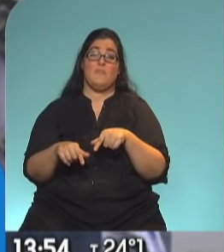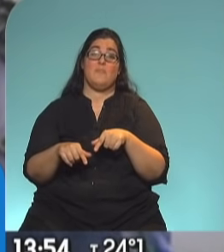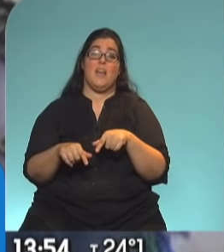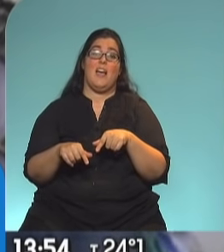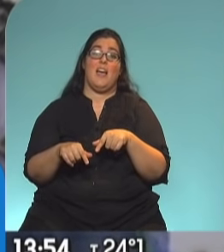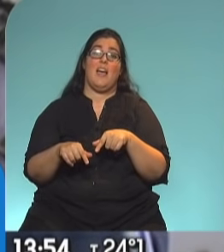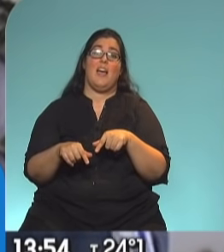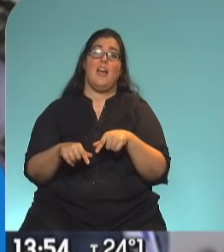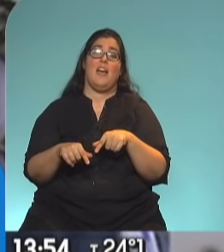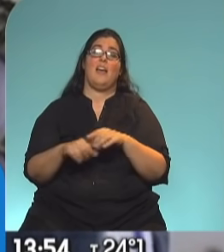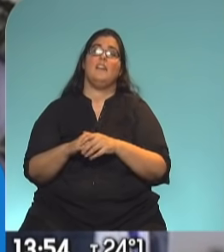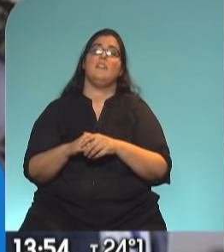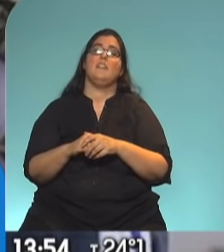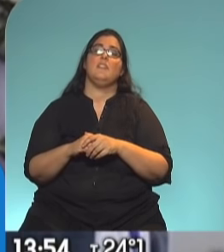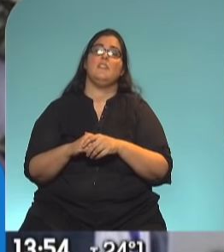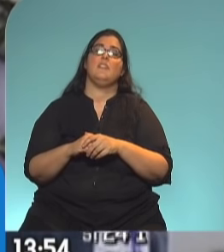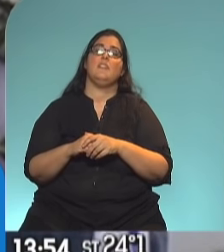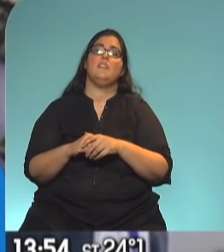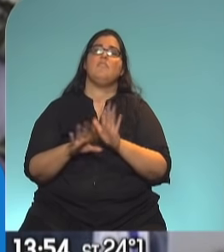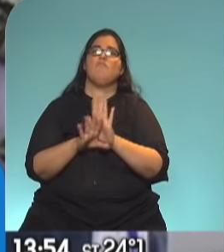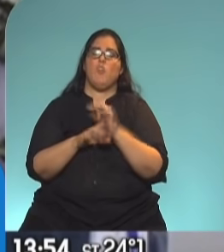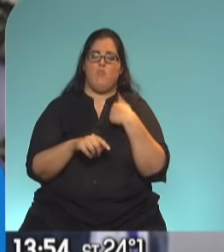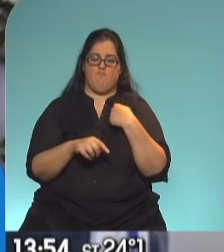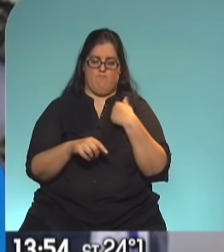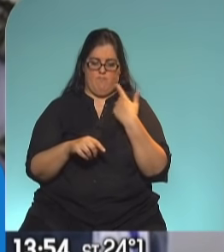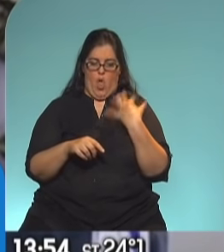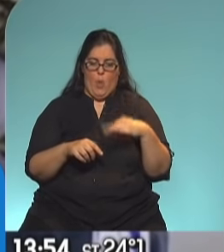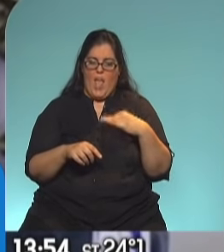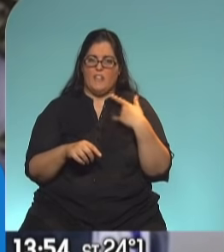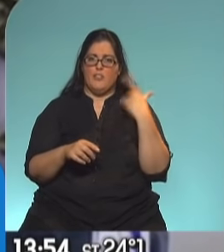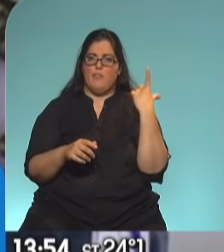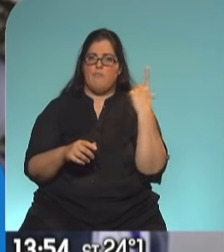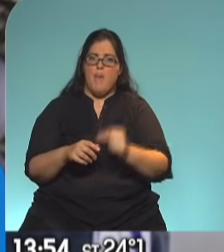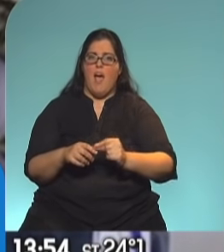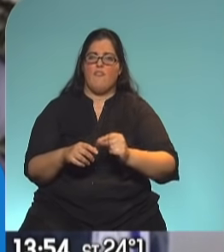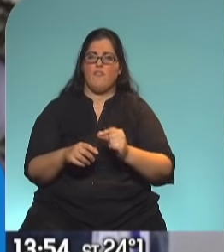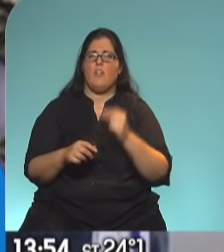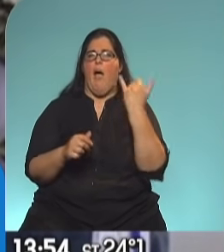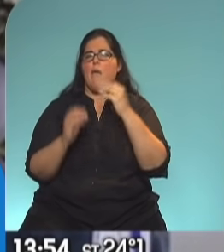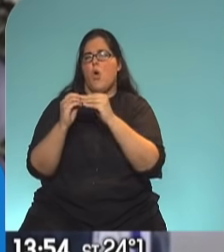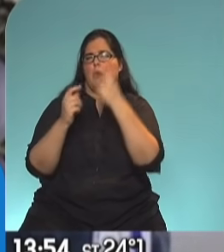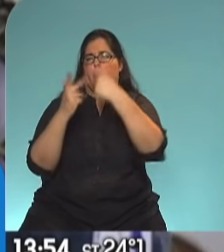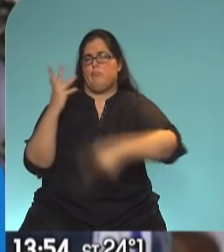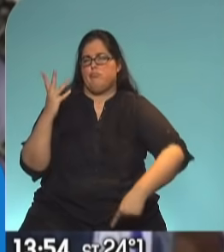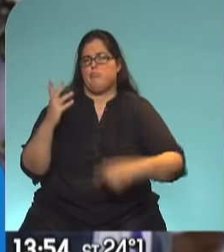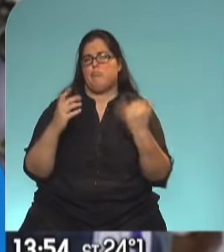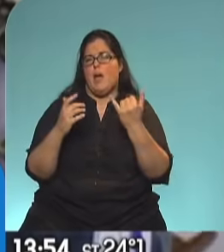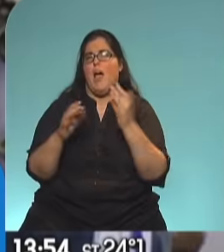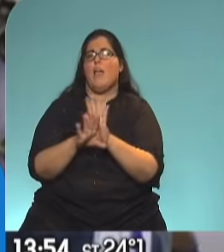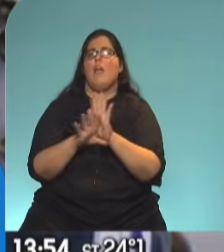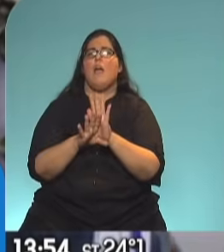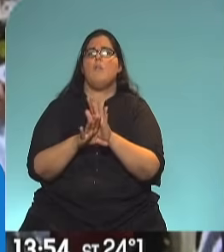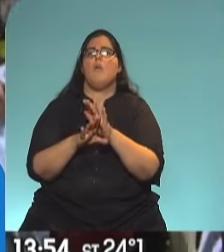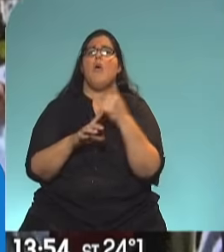como decía alguien, obligado a abandonar por muchas razones. Y dijimos en